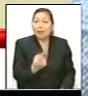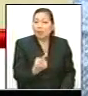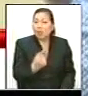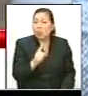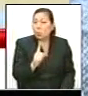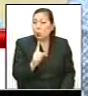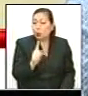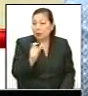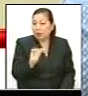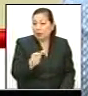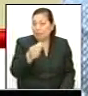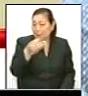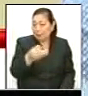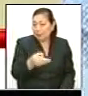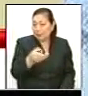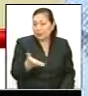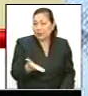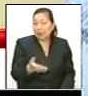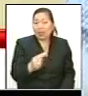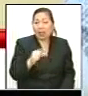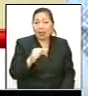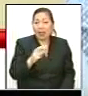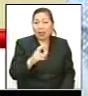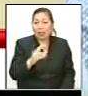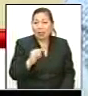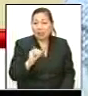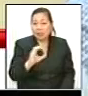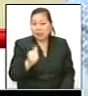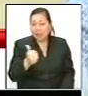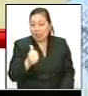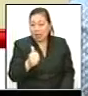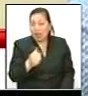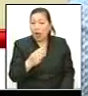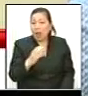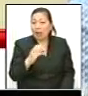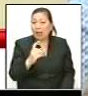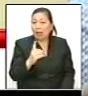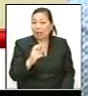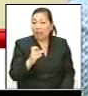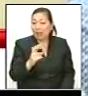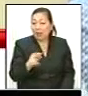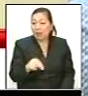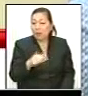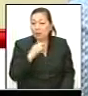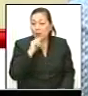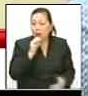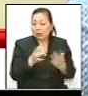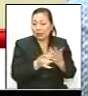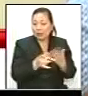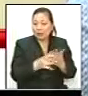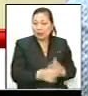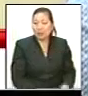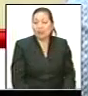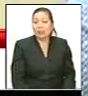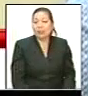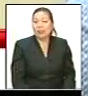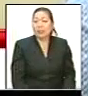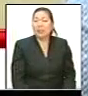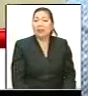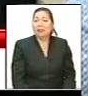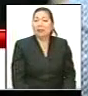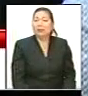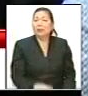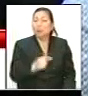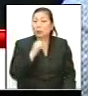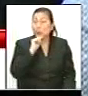de sus altos funcionarios, un señor García Calderón, que es esposo nada menos que de la señora Gloria Choque Castro,